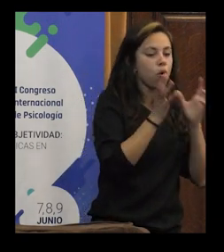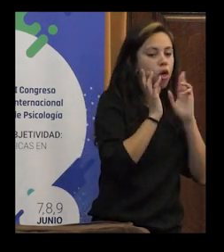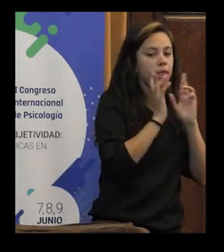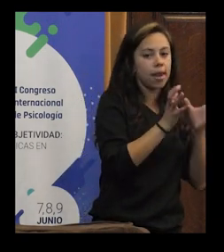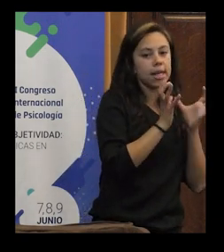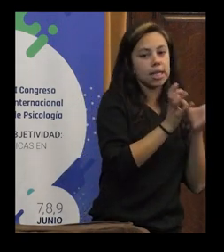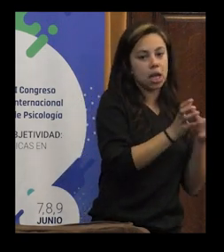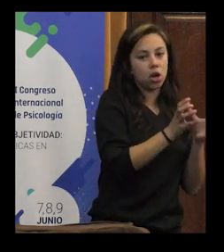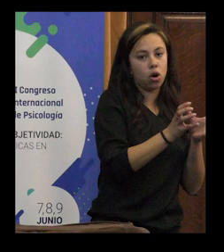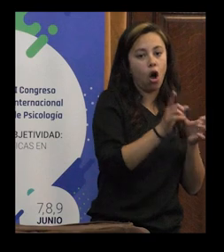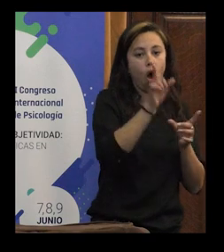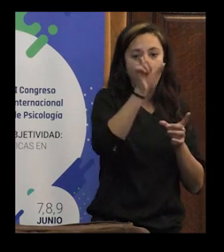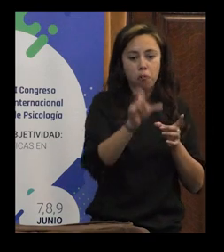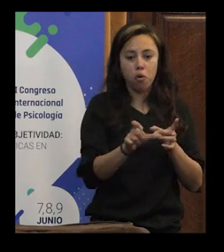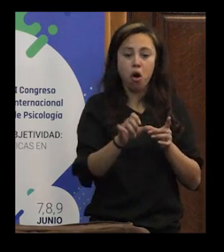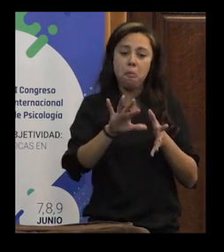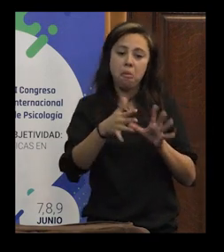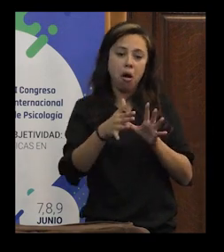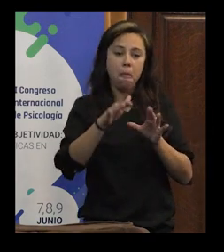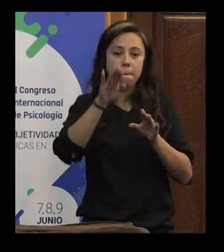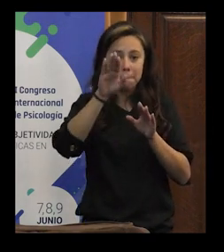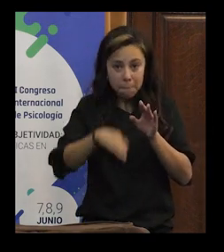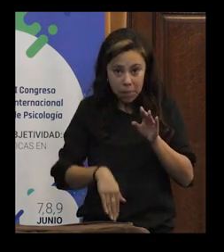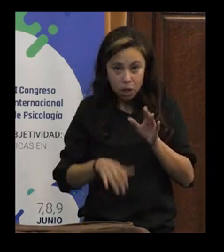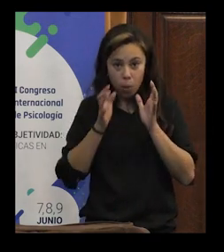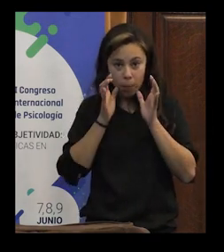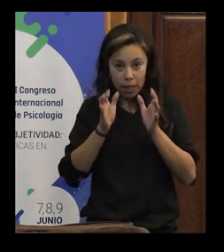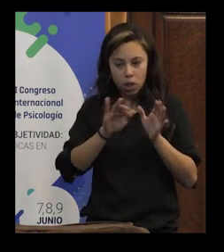y tratamiento constantes.